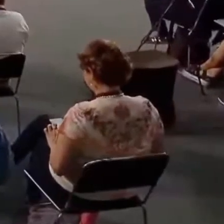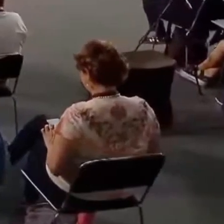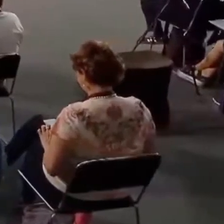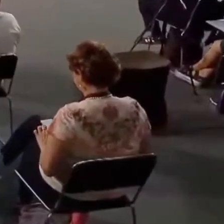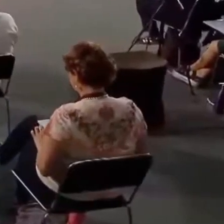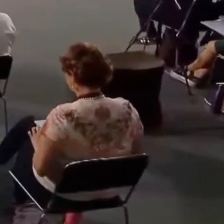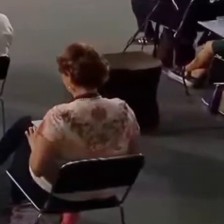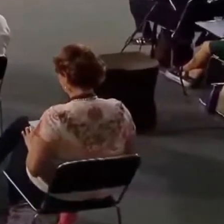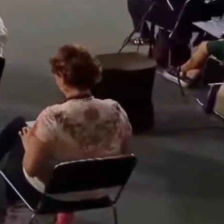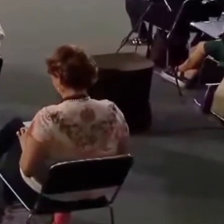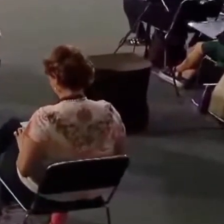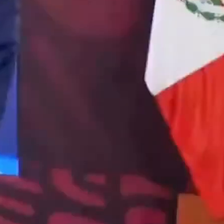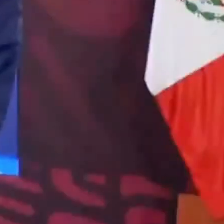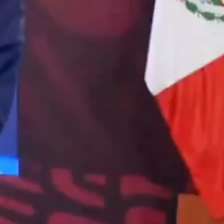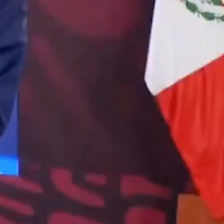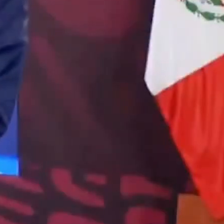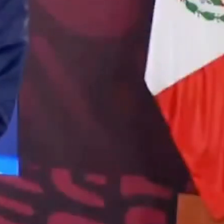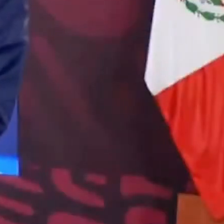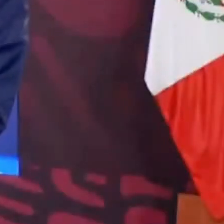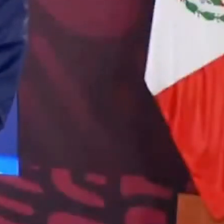como vasallos.